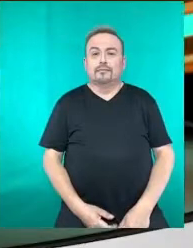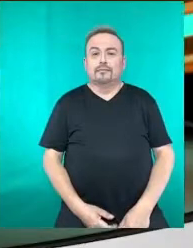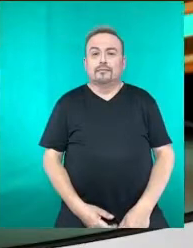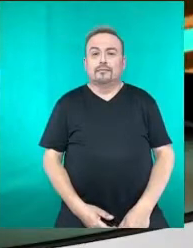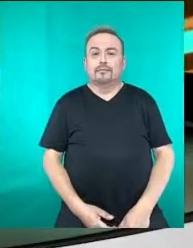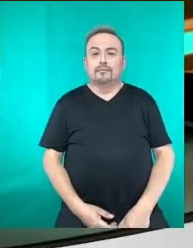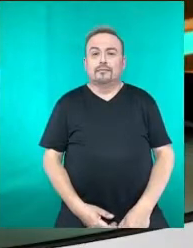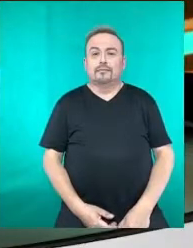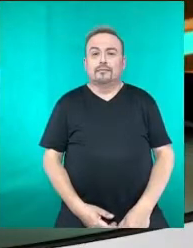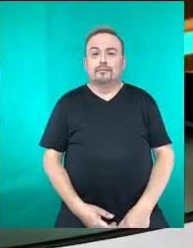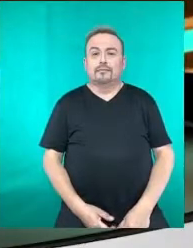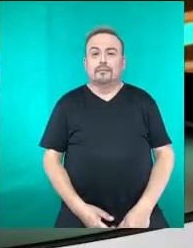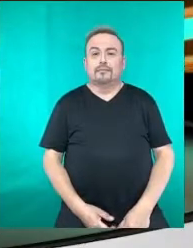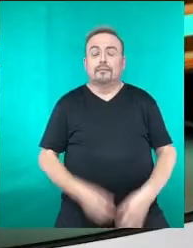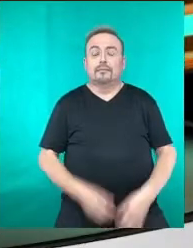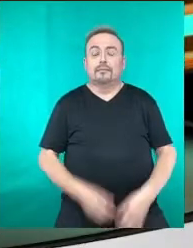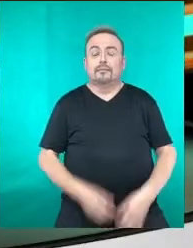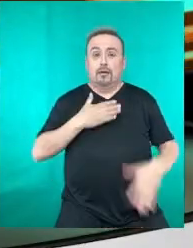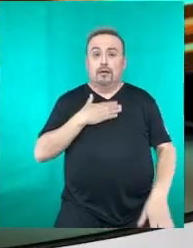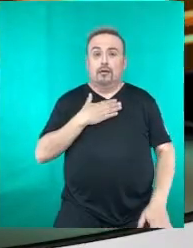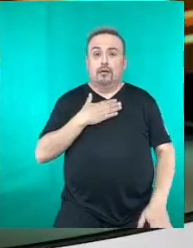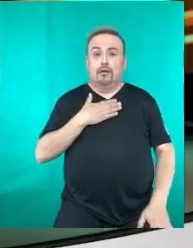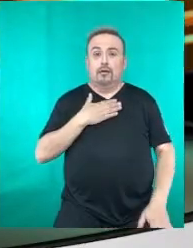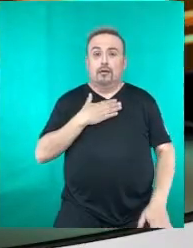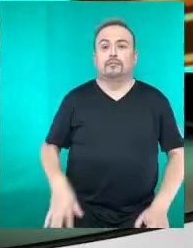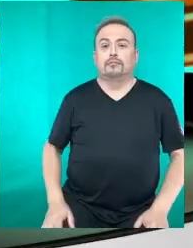paso yo a compartir.